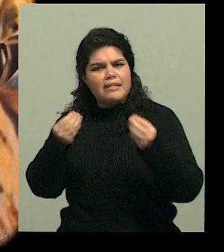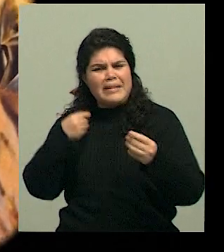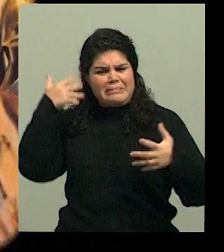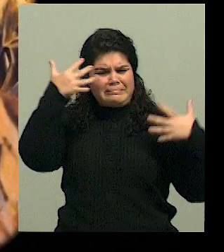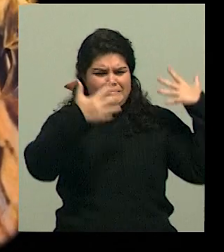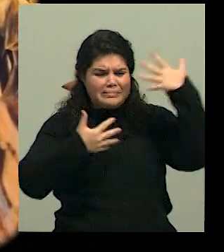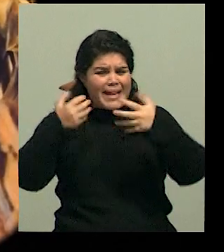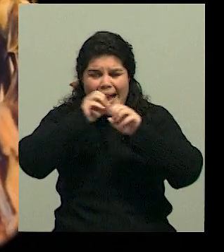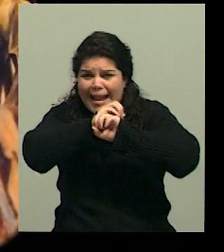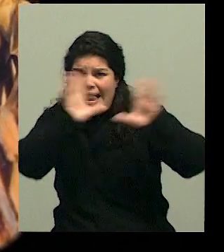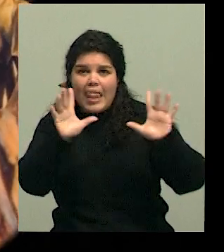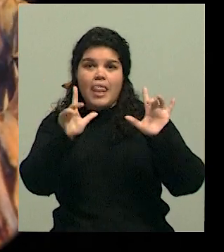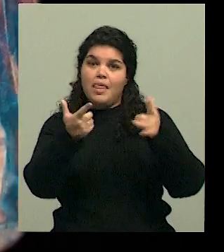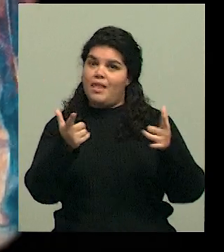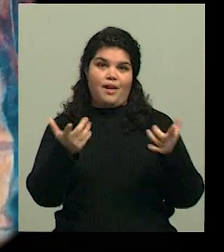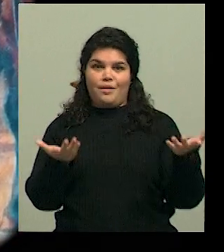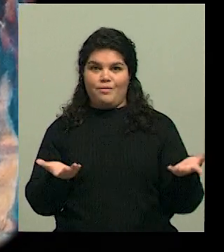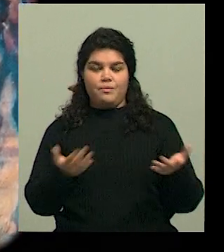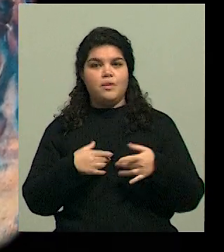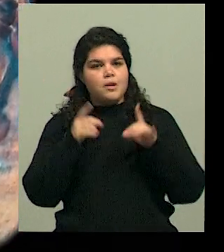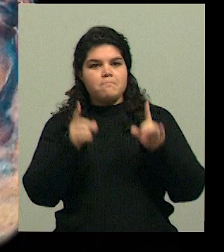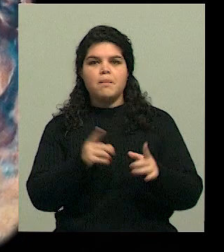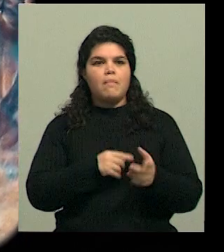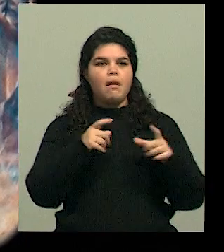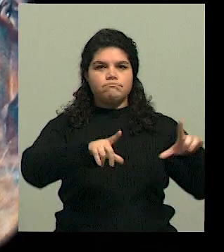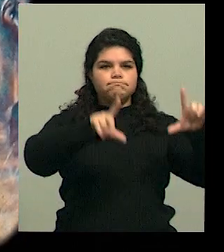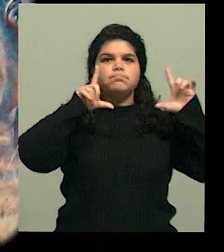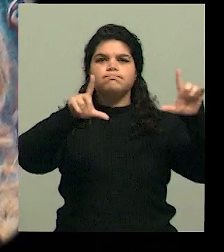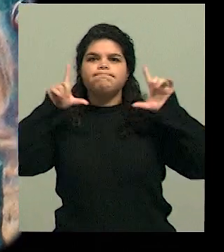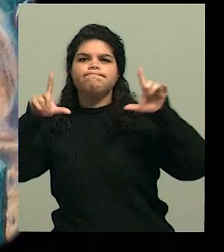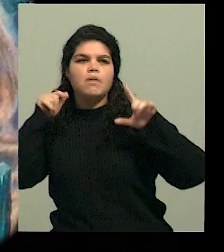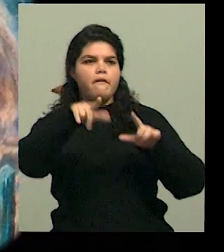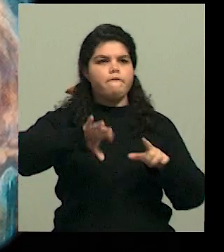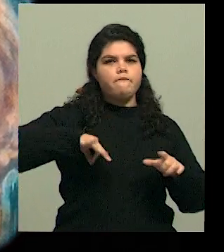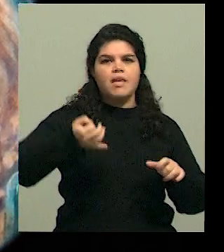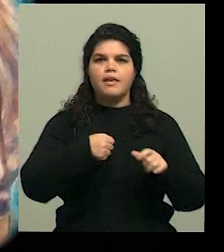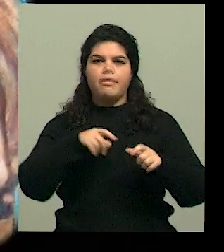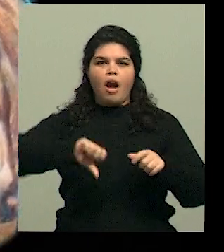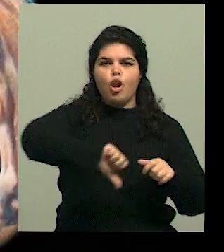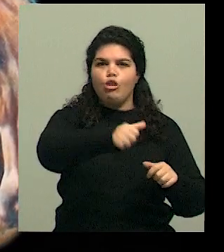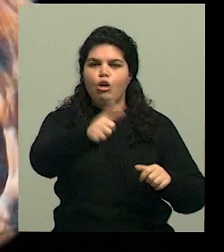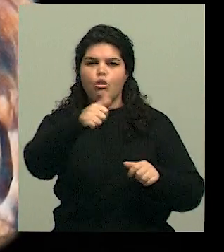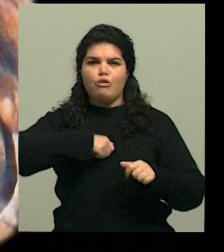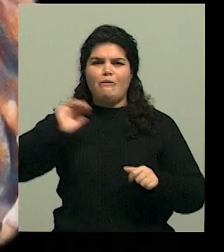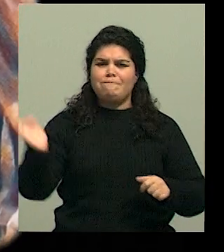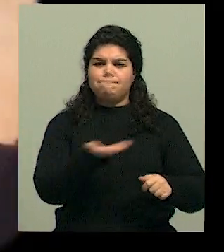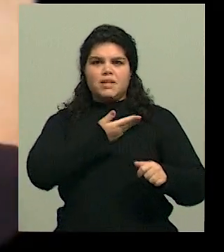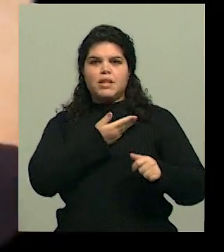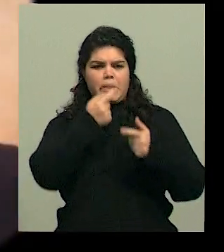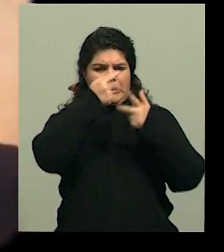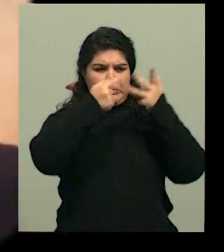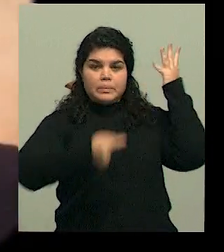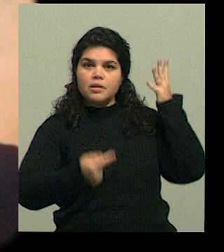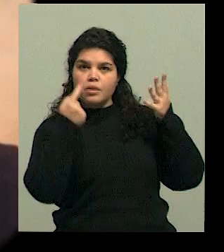difuso. Creemos conocer las figuras centrales, sus vidas, sus logros y sus fracasos. Pero